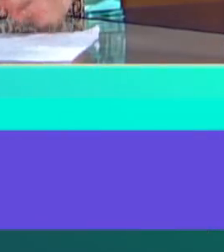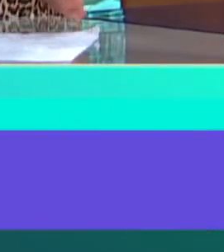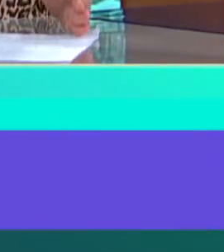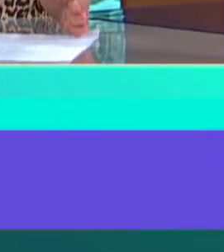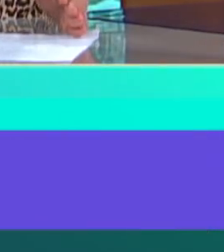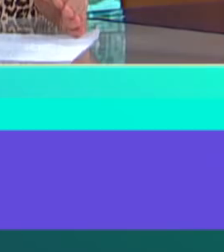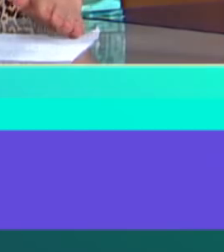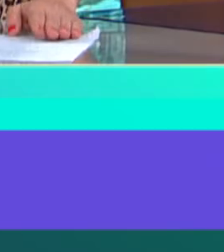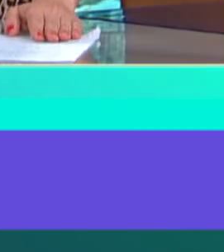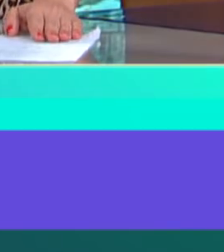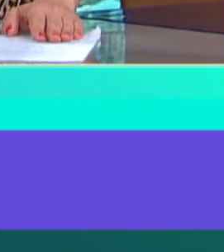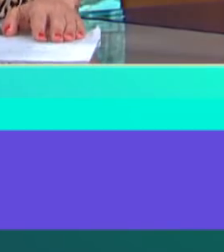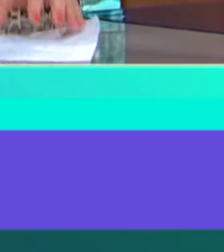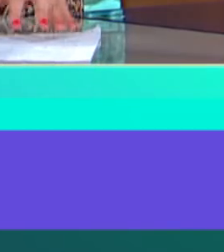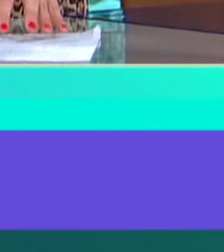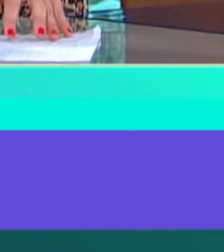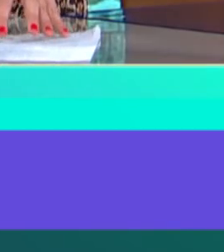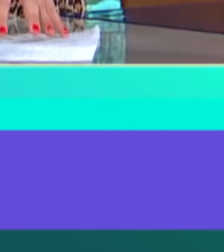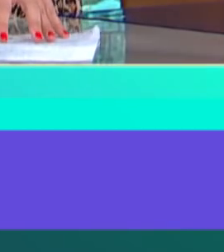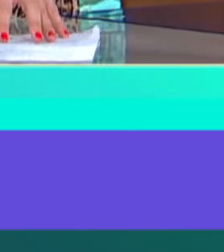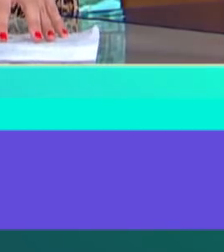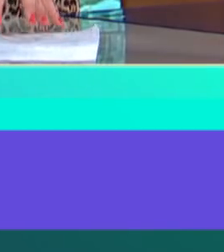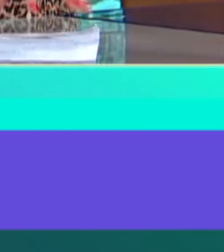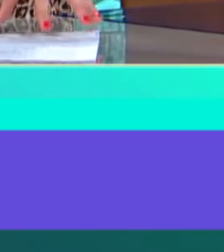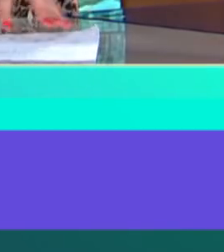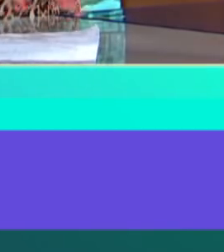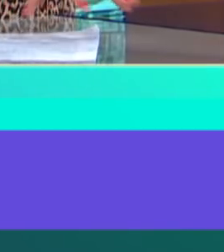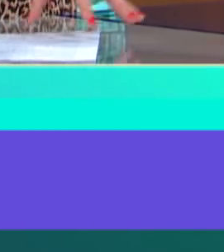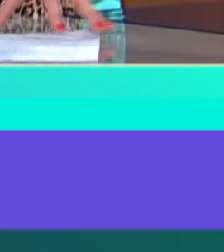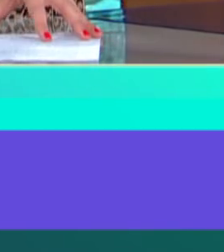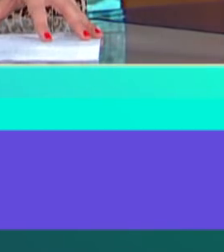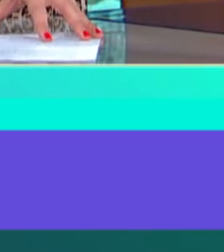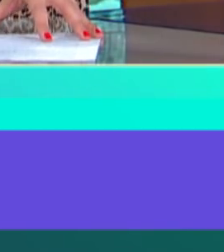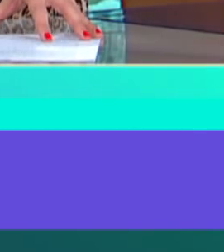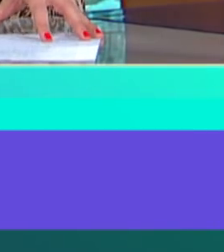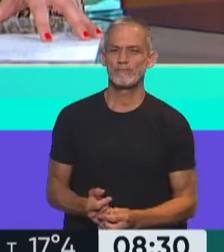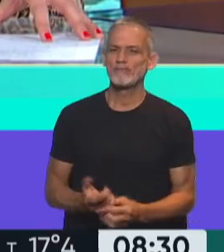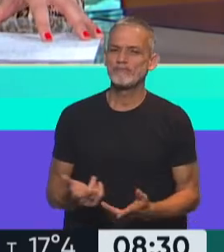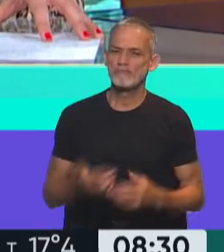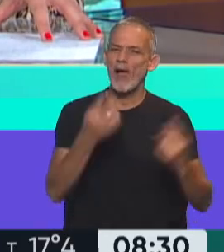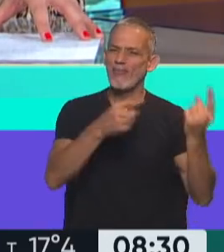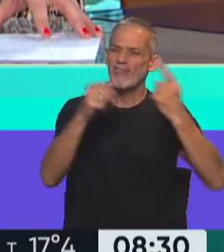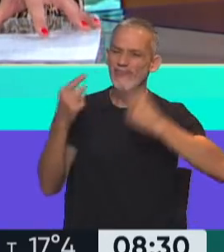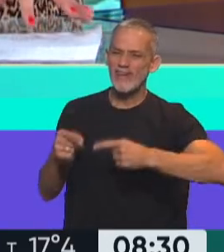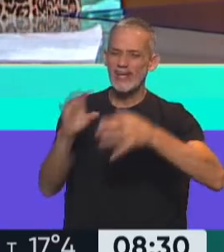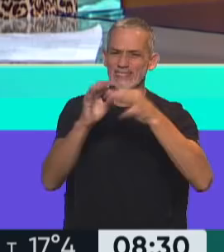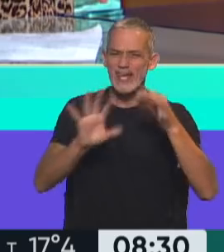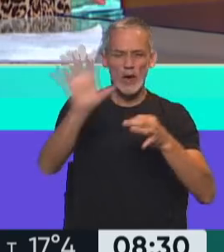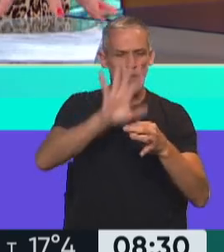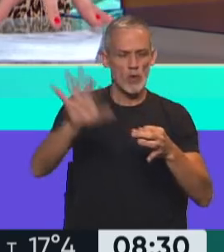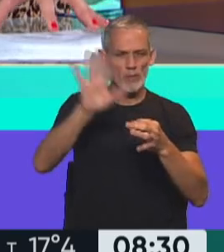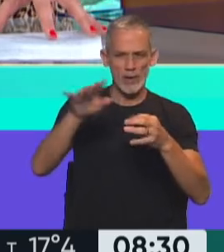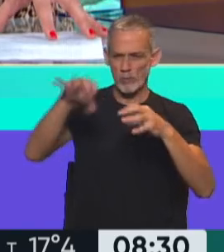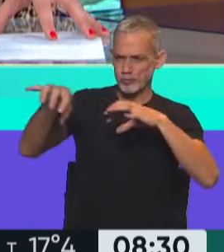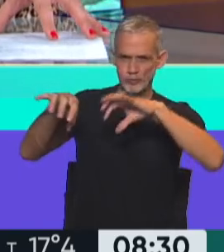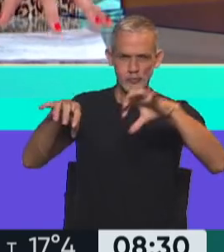no se puede lograr un reemplazante del gas ruso y eso está provocando otra vez muchas diferencias dentro de la Unión Europea y mucha fragmentación